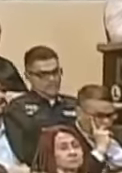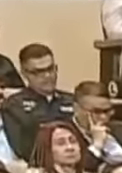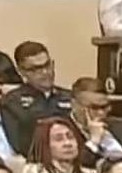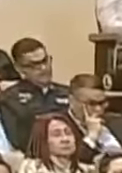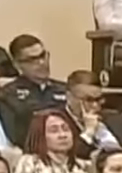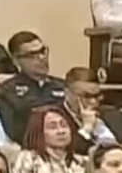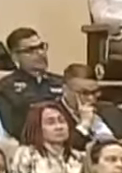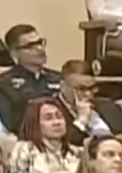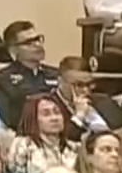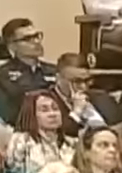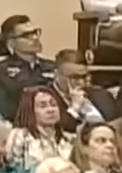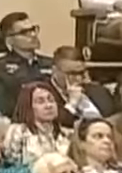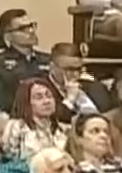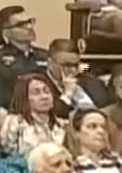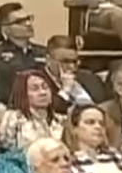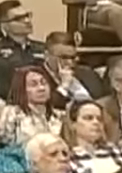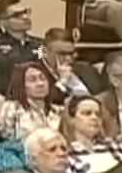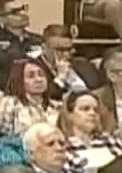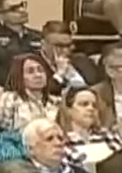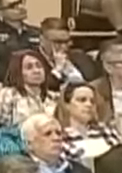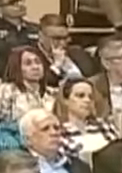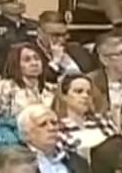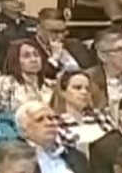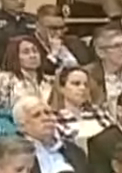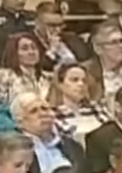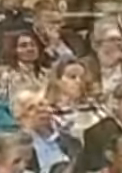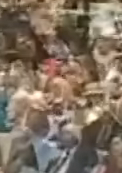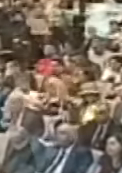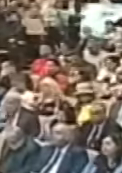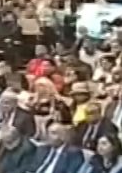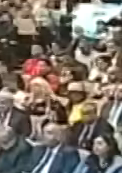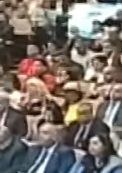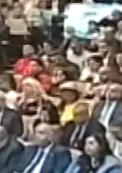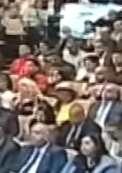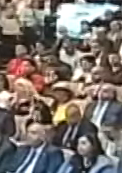que anunciaba un largo conflicto.